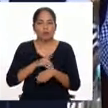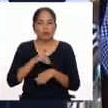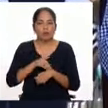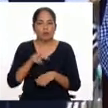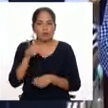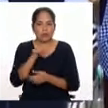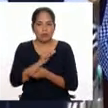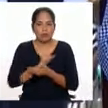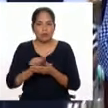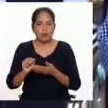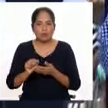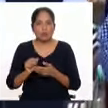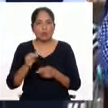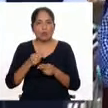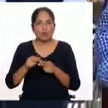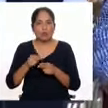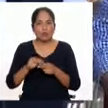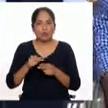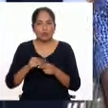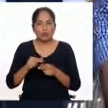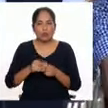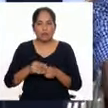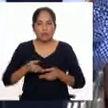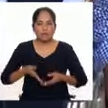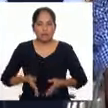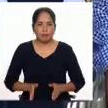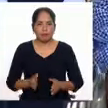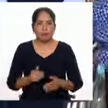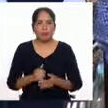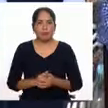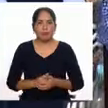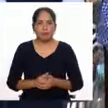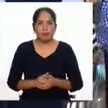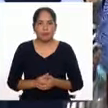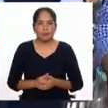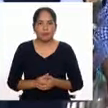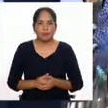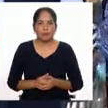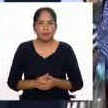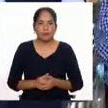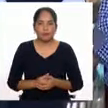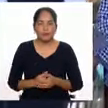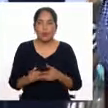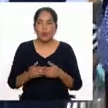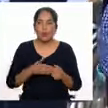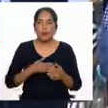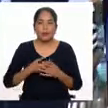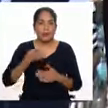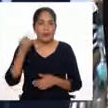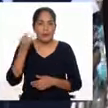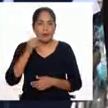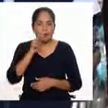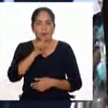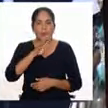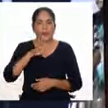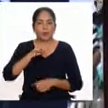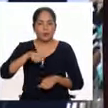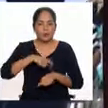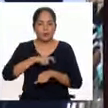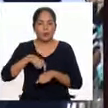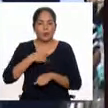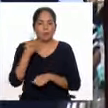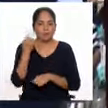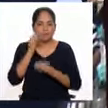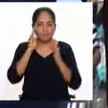3 meses ya serán mamás porque están en el 6º mes de embarazo. Tienen la emergencia 24 horas